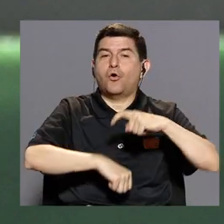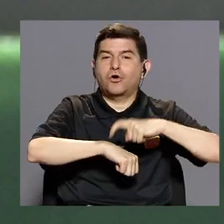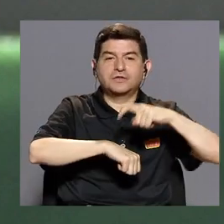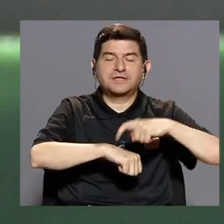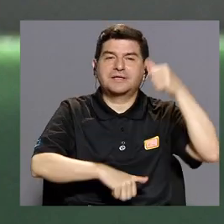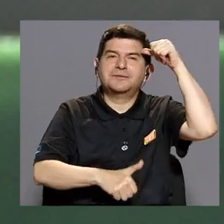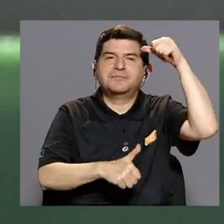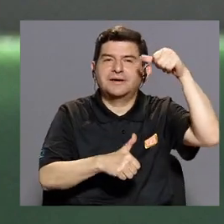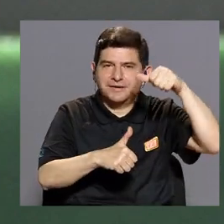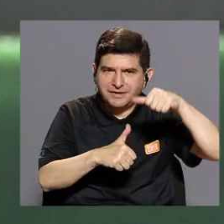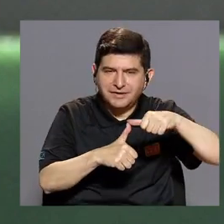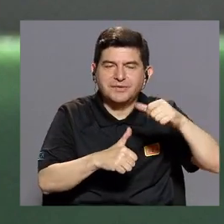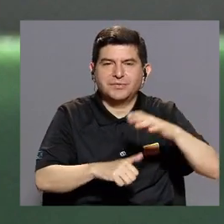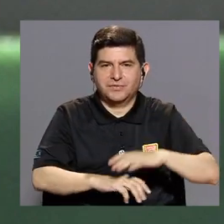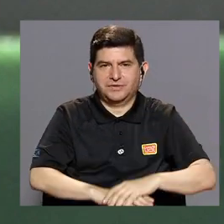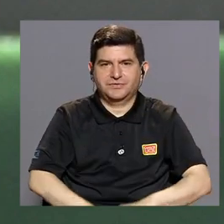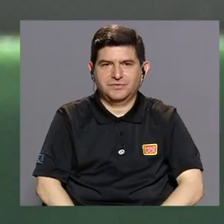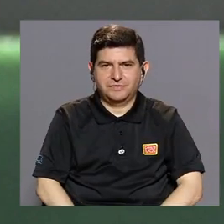que recuerdo